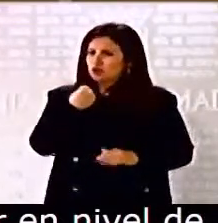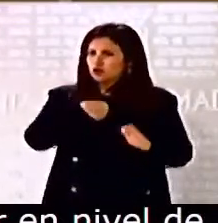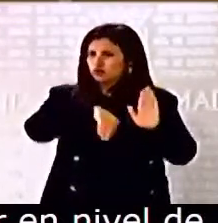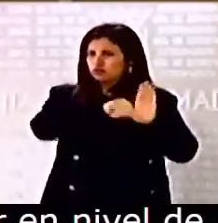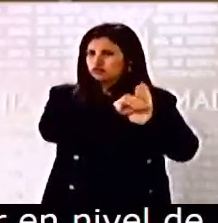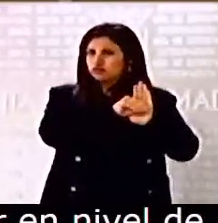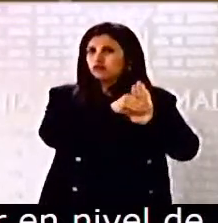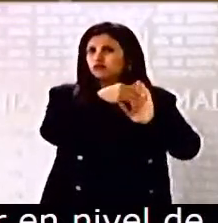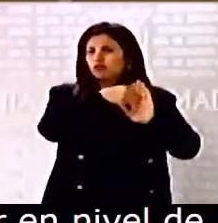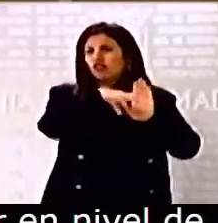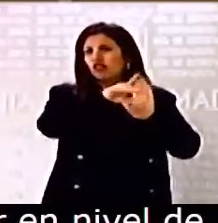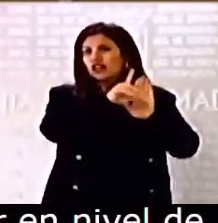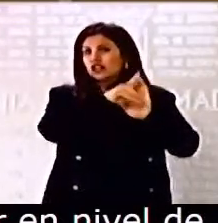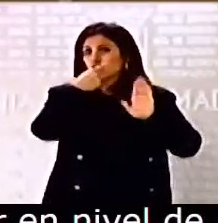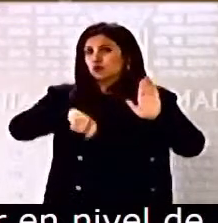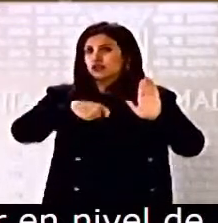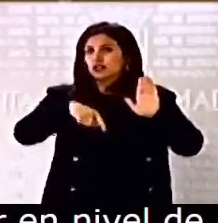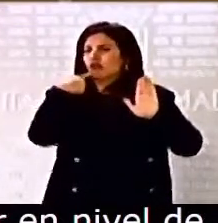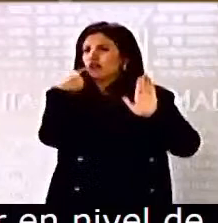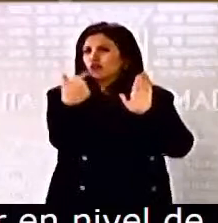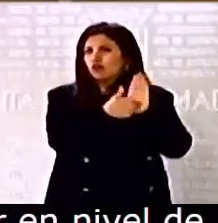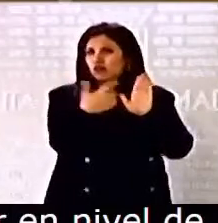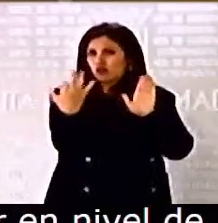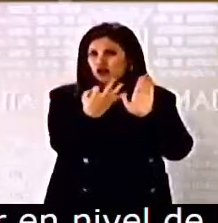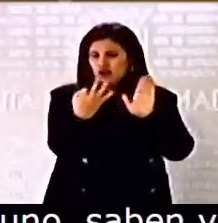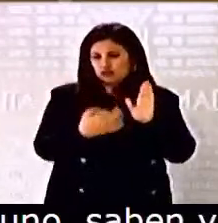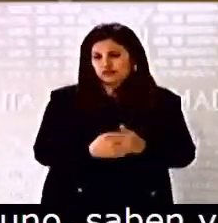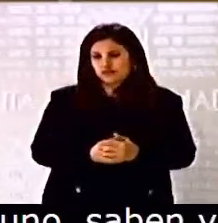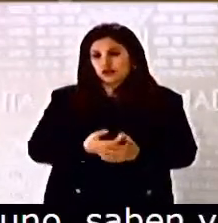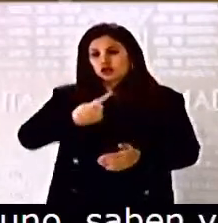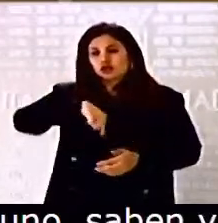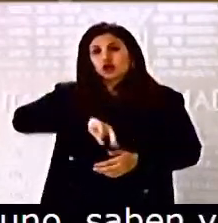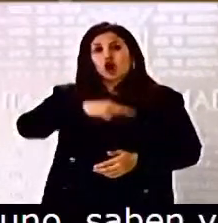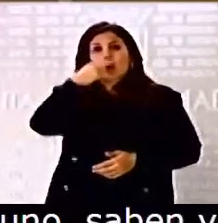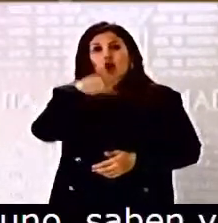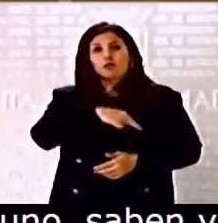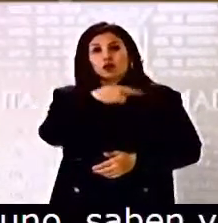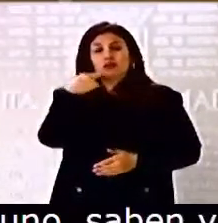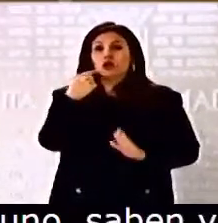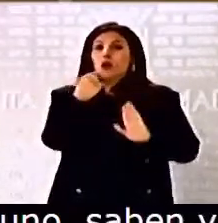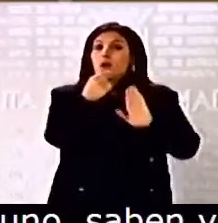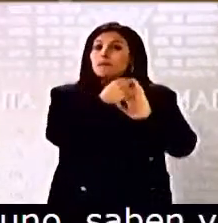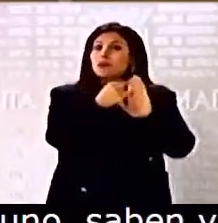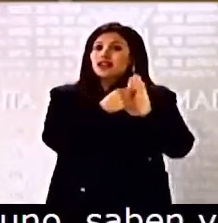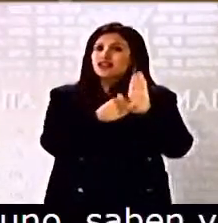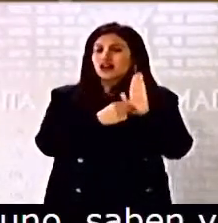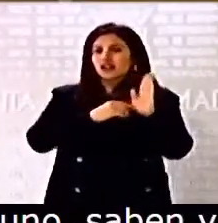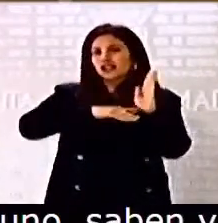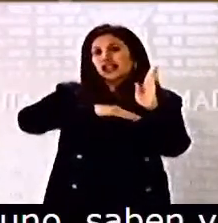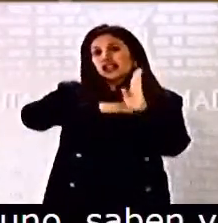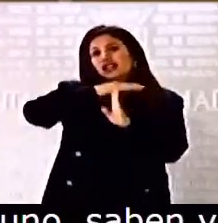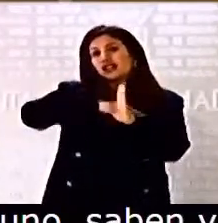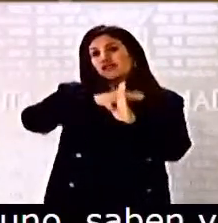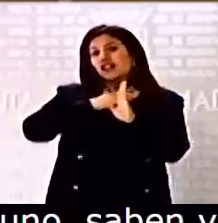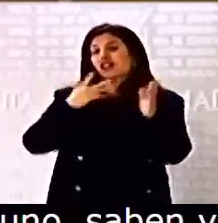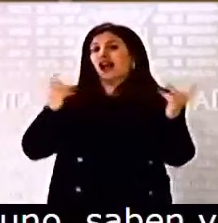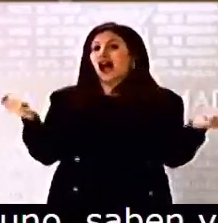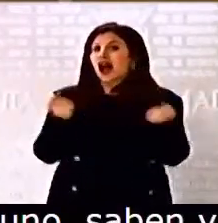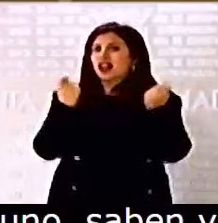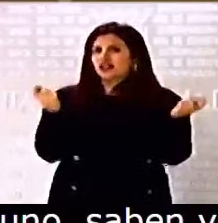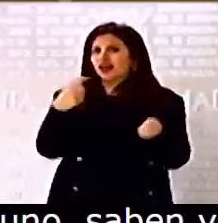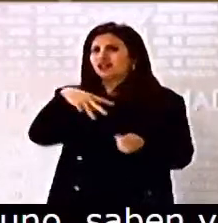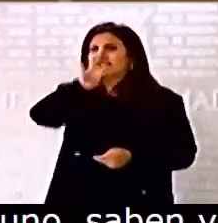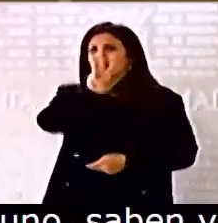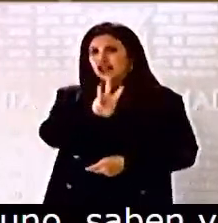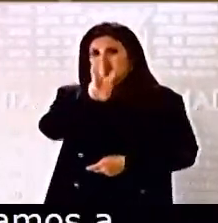del presidente, que vamos a mantener medidas de nivel de alerta 3 durante todo este periodo, al que le